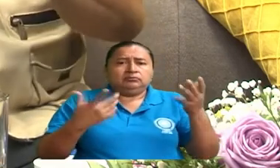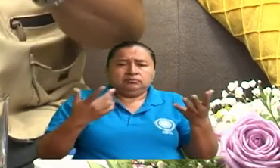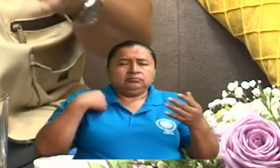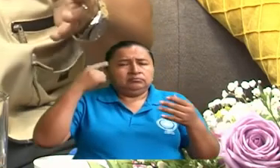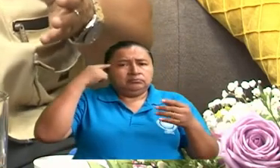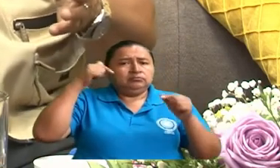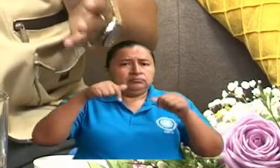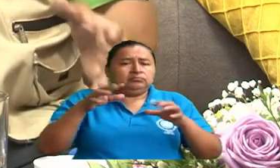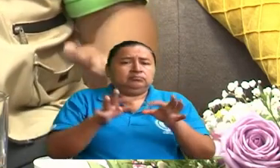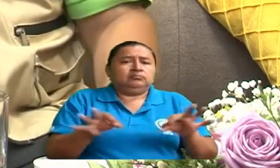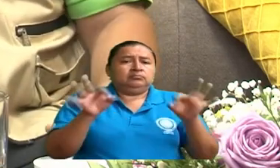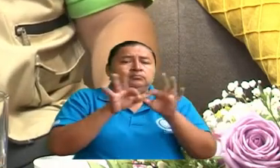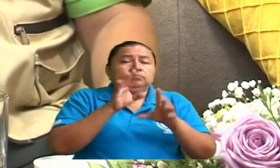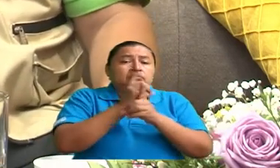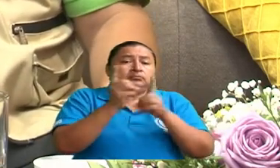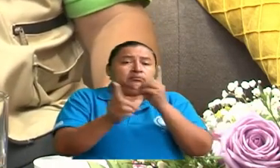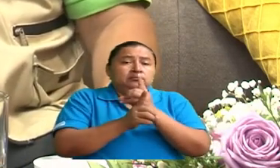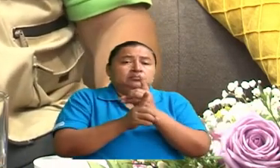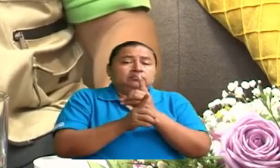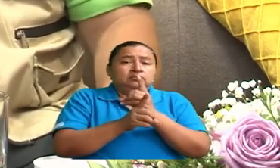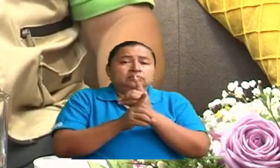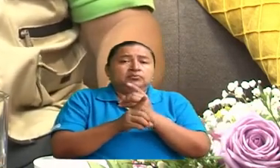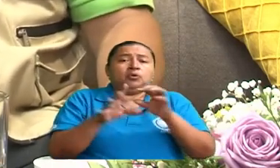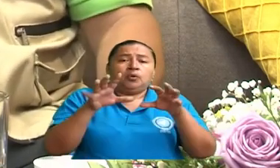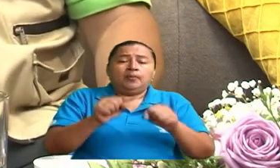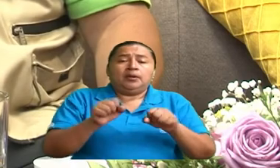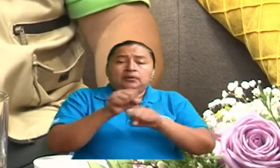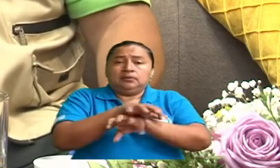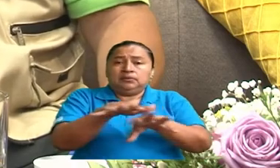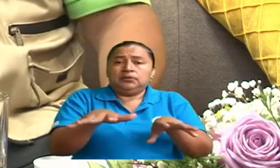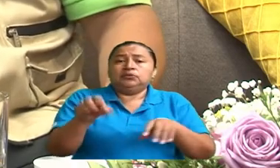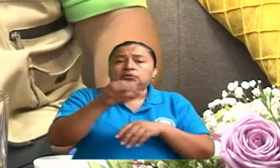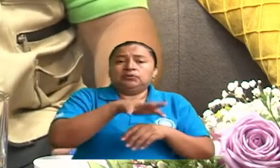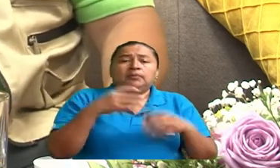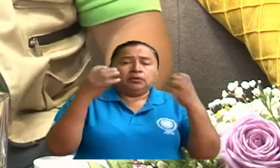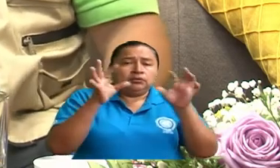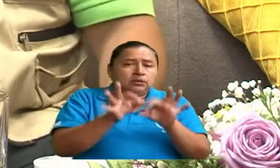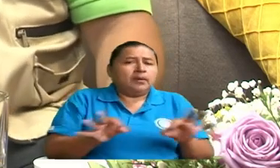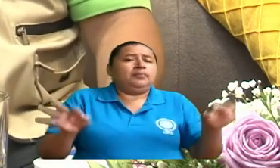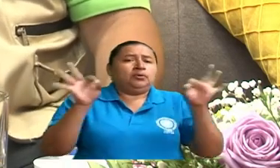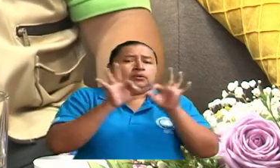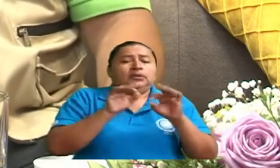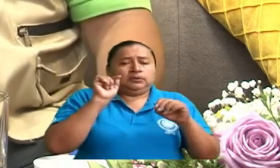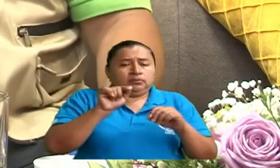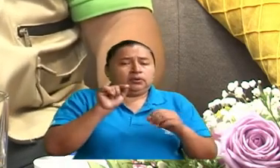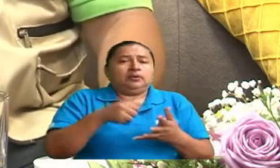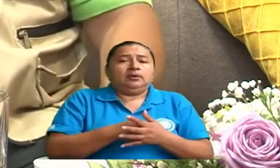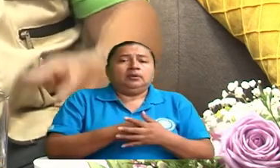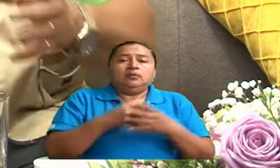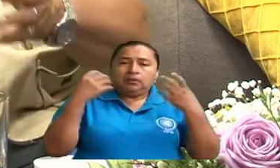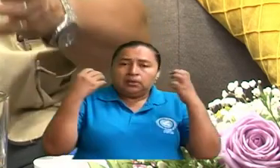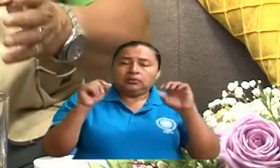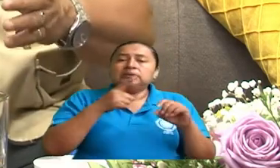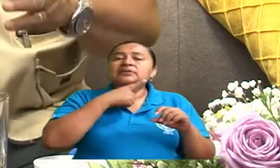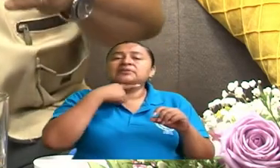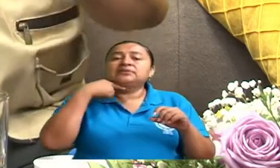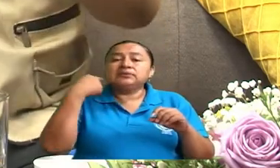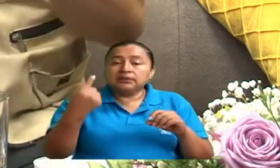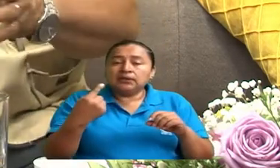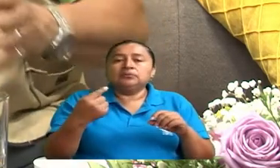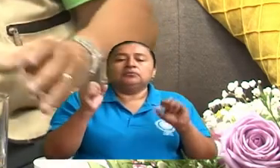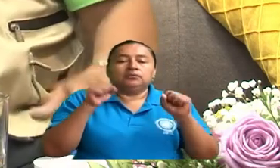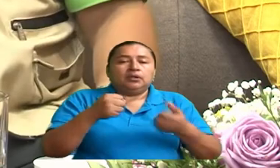aquí debemos de ocupar las redes sociales para cosas importantes como esta, para cosas que realmente